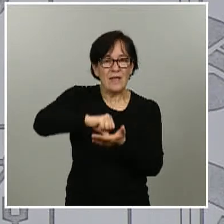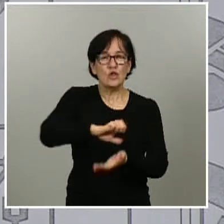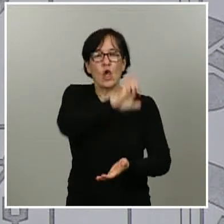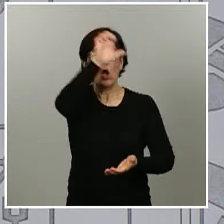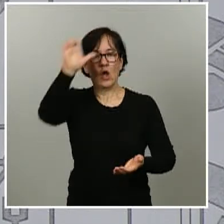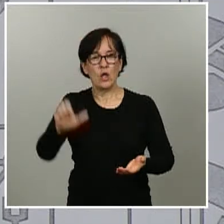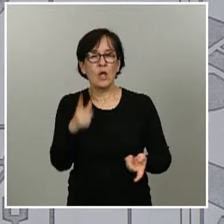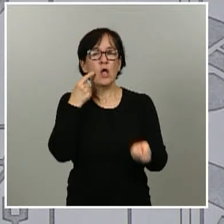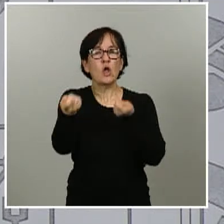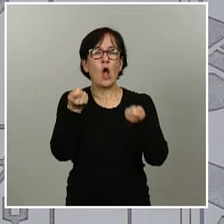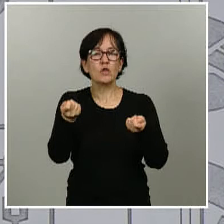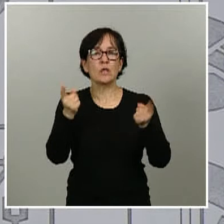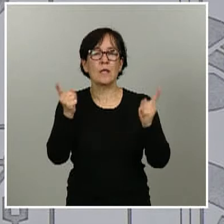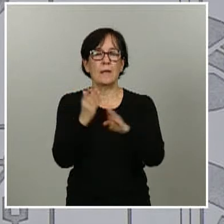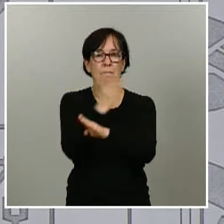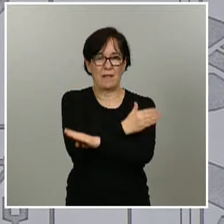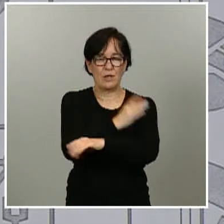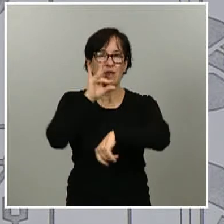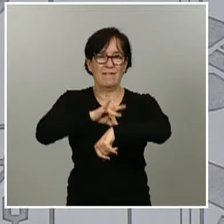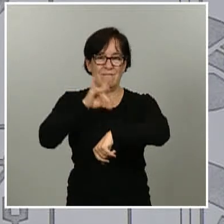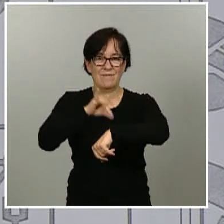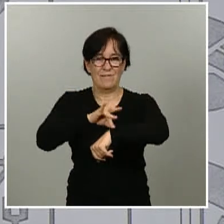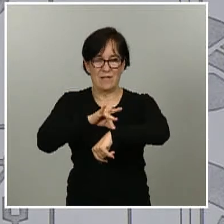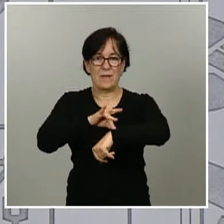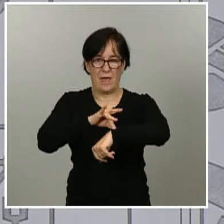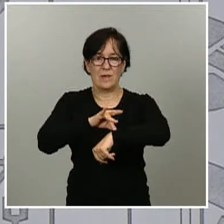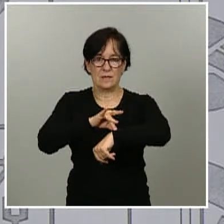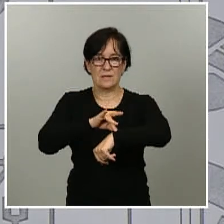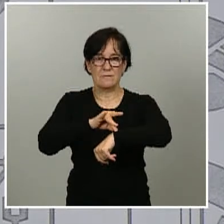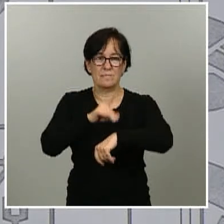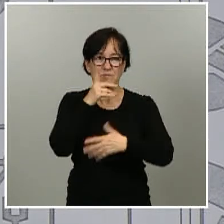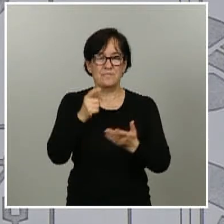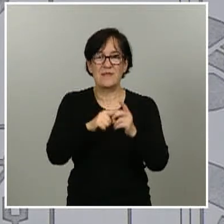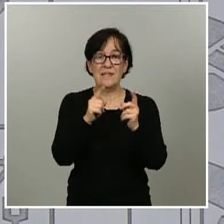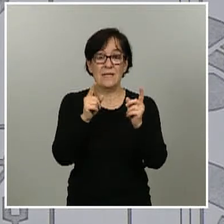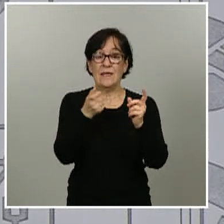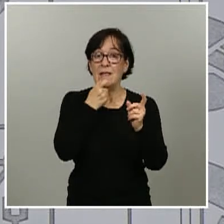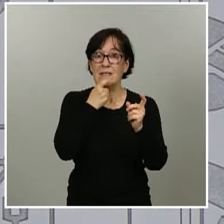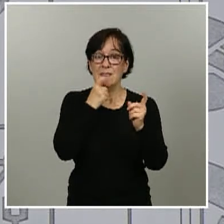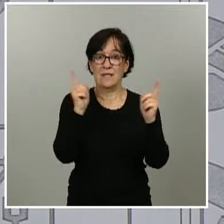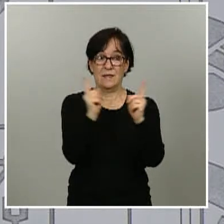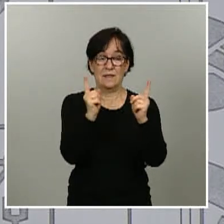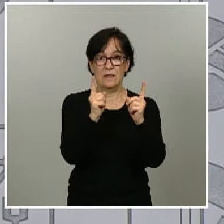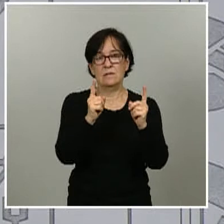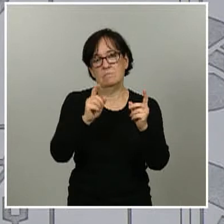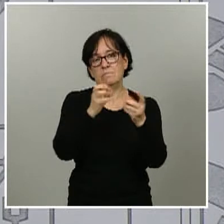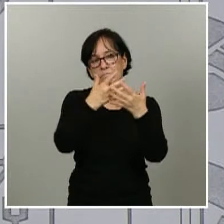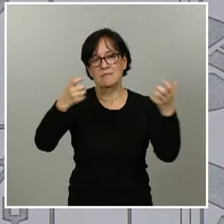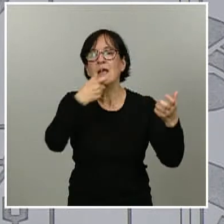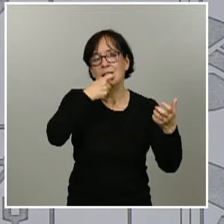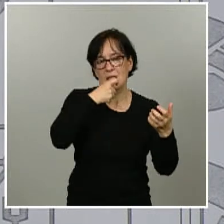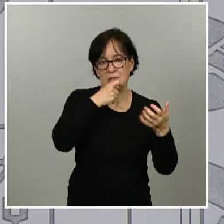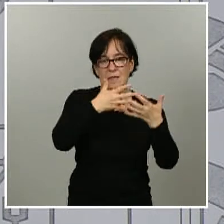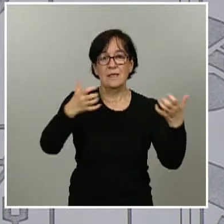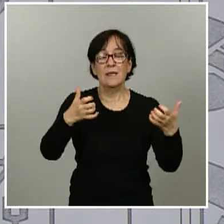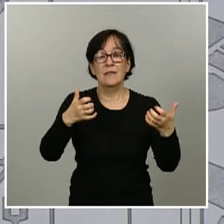y Prevención de Enfermedades. Es, en sus siglas en inglés, European Centre for Disease Control.